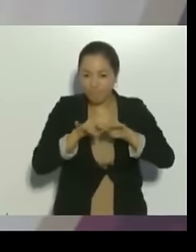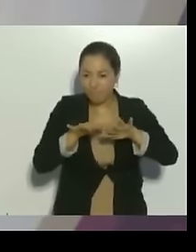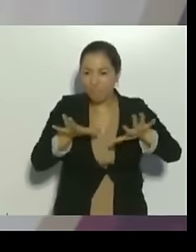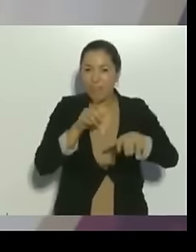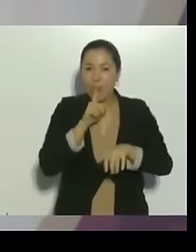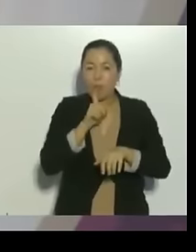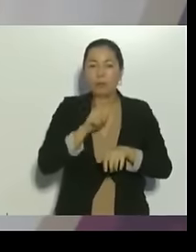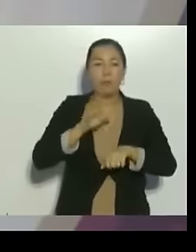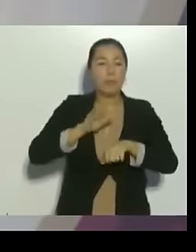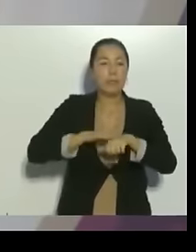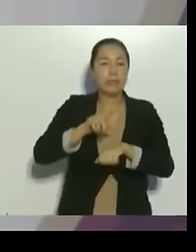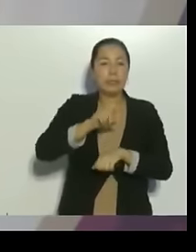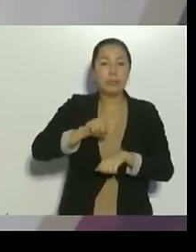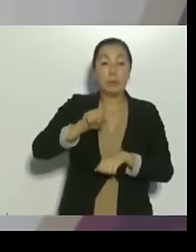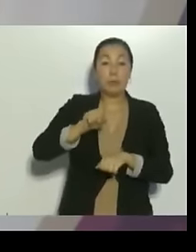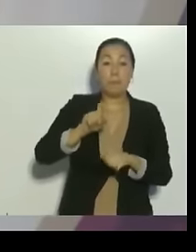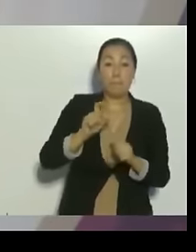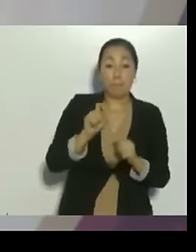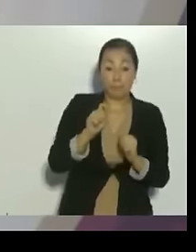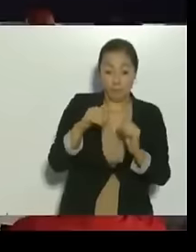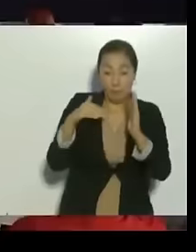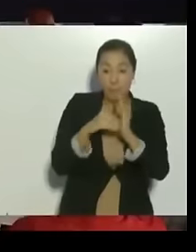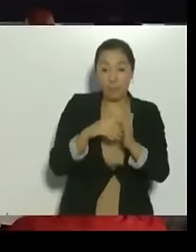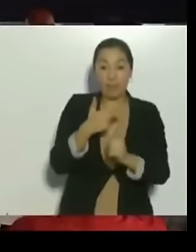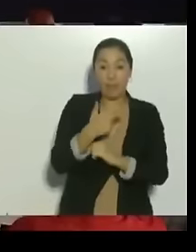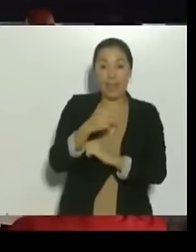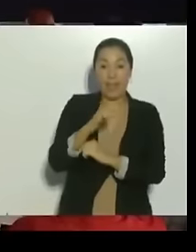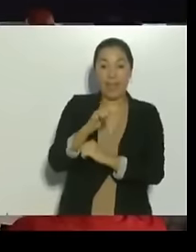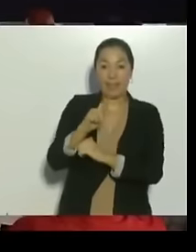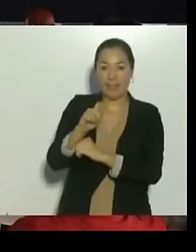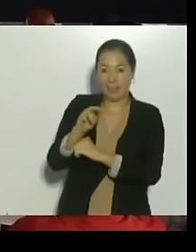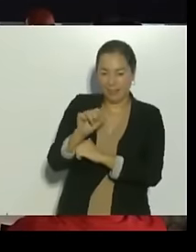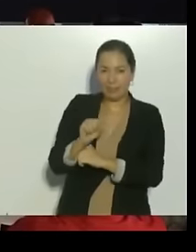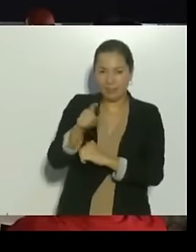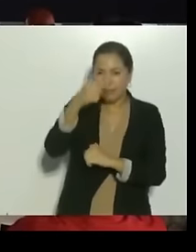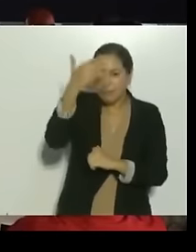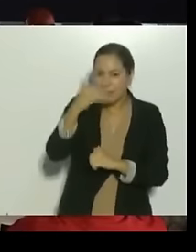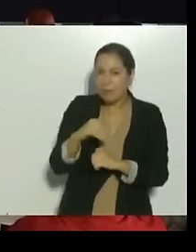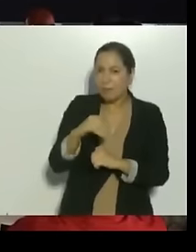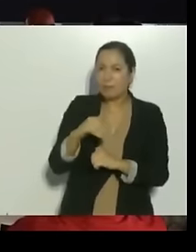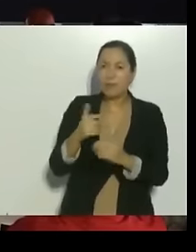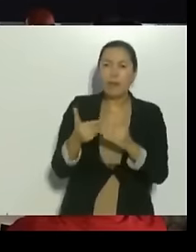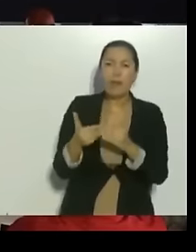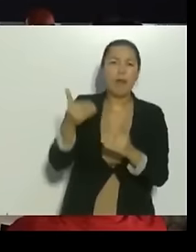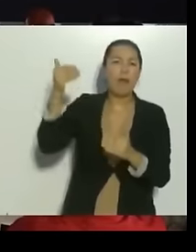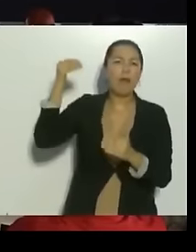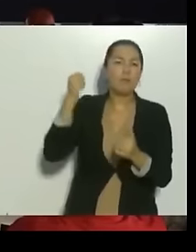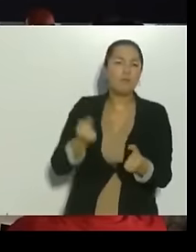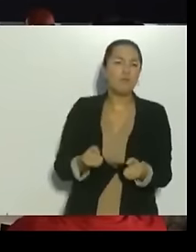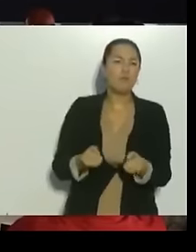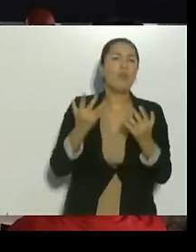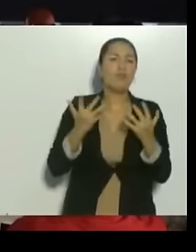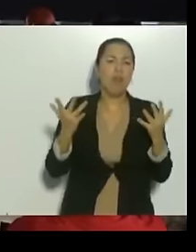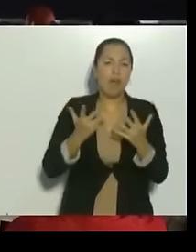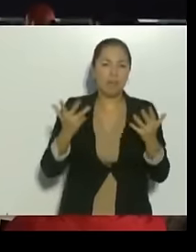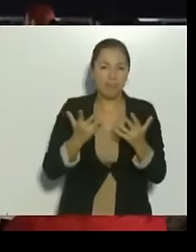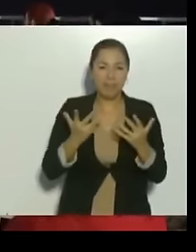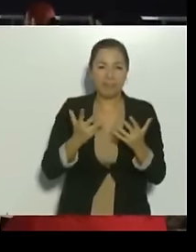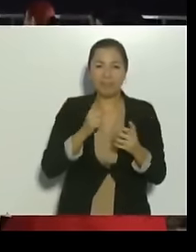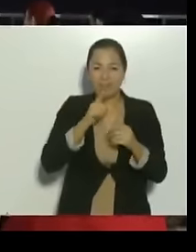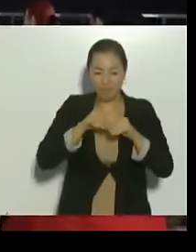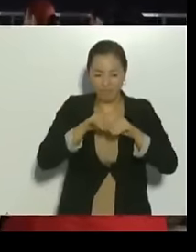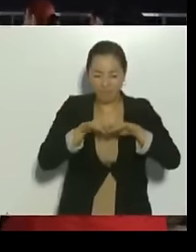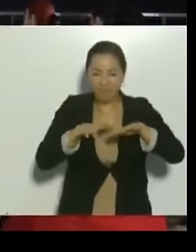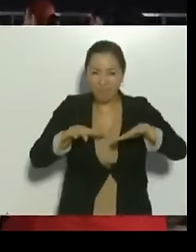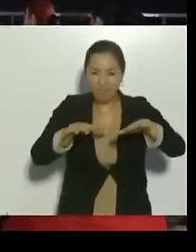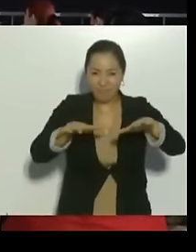públicamente pero les ha ido mejor que nunca y les va a seguir yendo bien y cada vez habrán más ricos más millonarios en México porque ahora sí está el